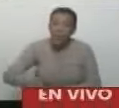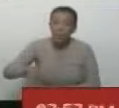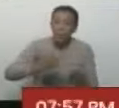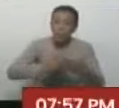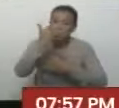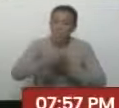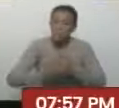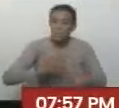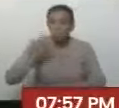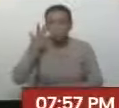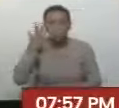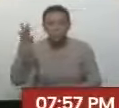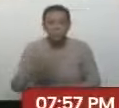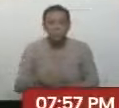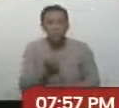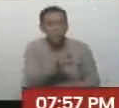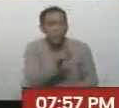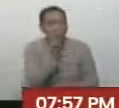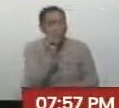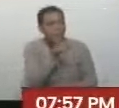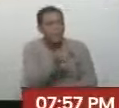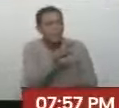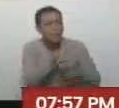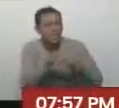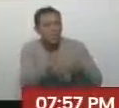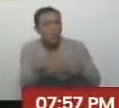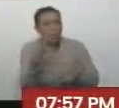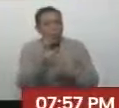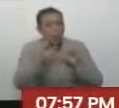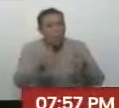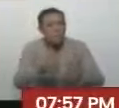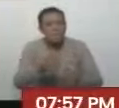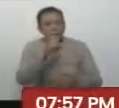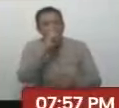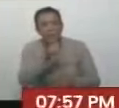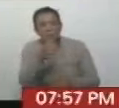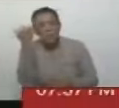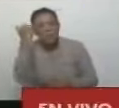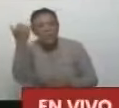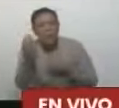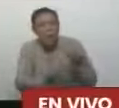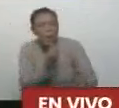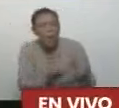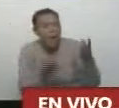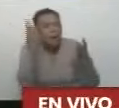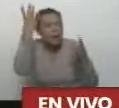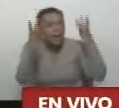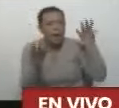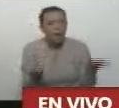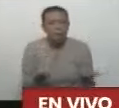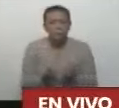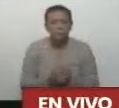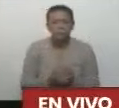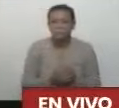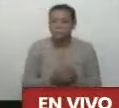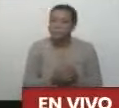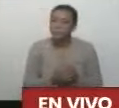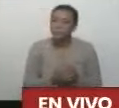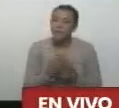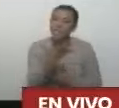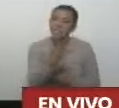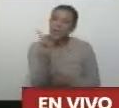proyectos. Mira, Sebastián, ¿desde qué edad empezaste tú a tener esta idea de crear cosas? Hace